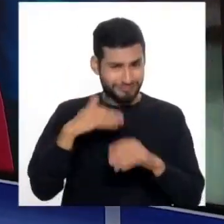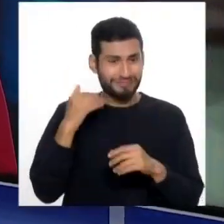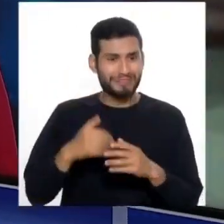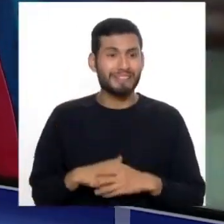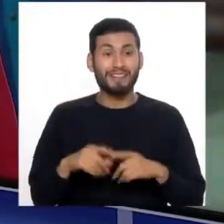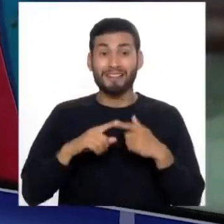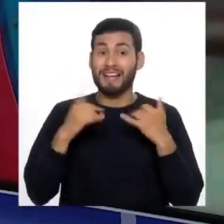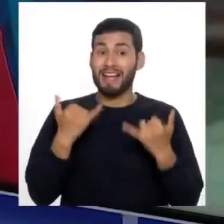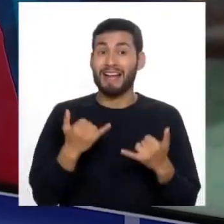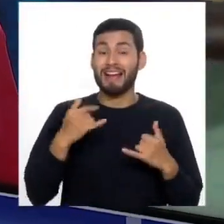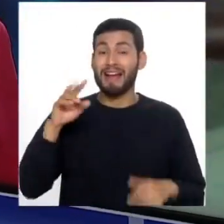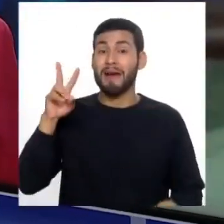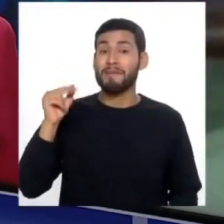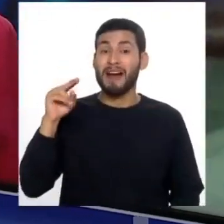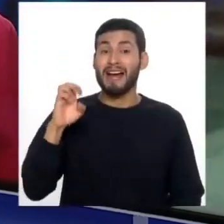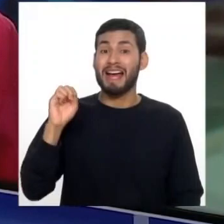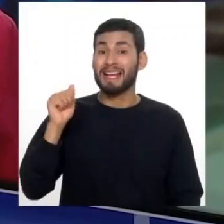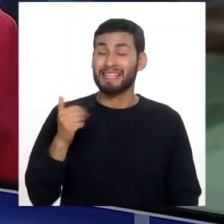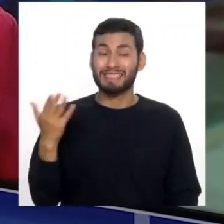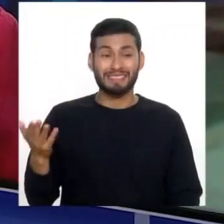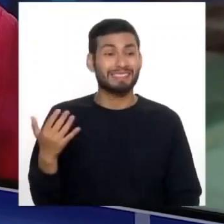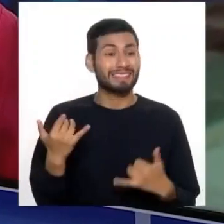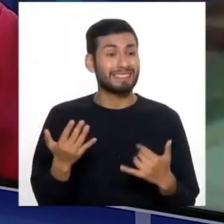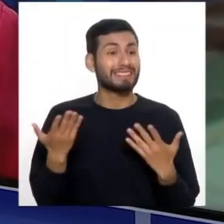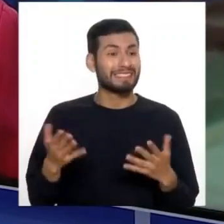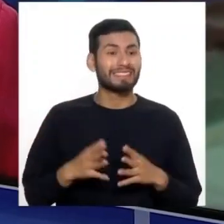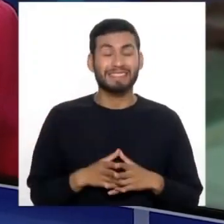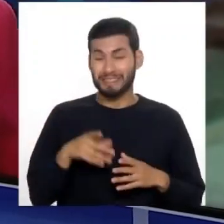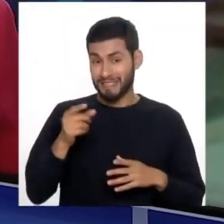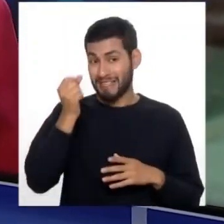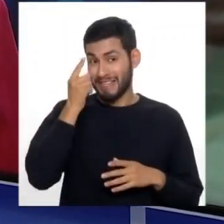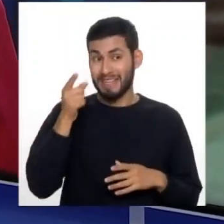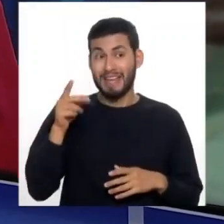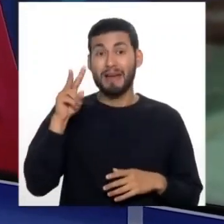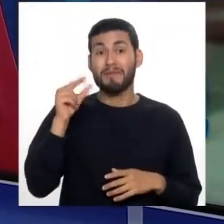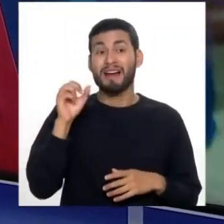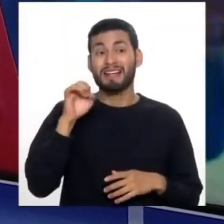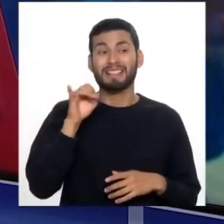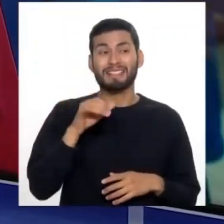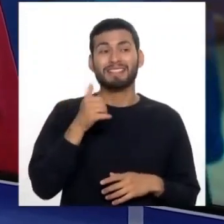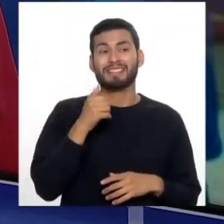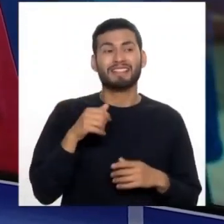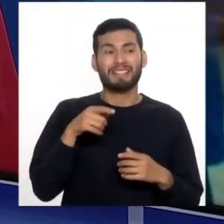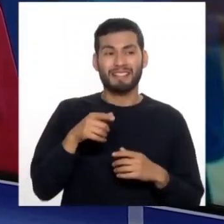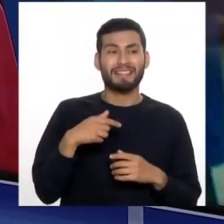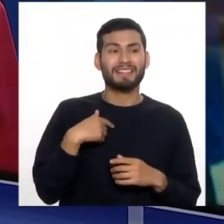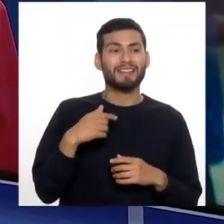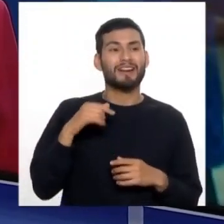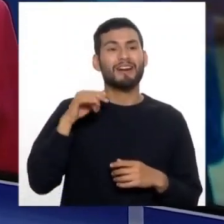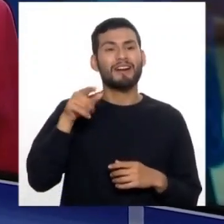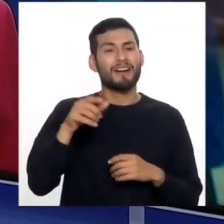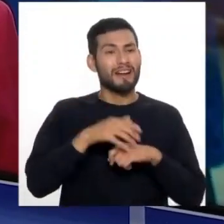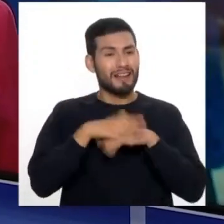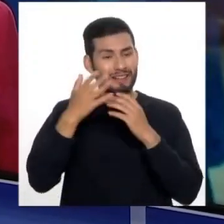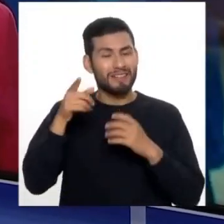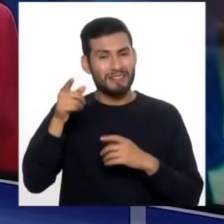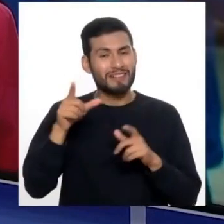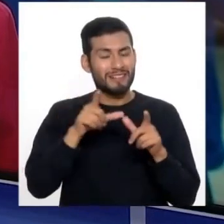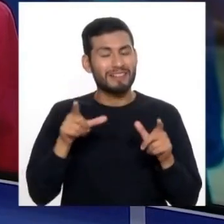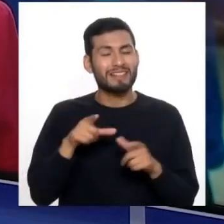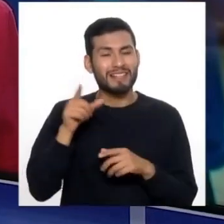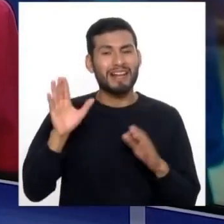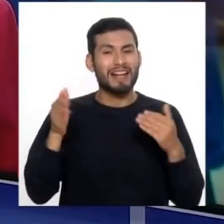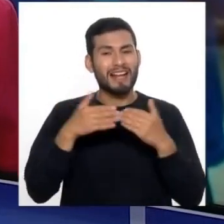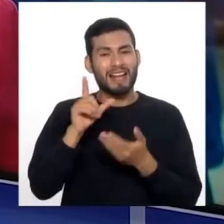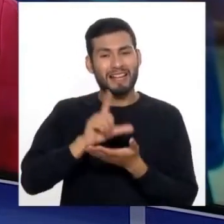nuestra queridísima Vanesita, que además ya entendí que es Vanesita y los Eduardos que les mando saludos, están en el Cercado de Lima